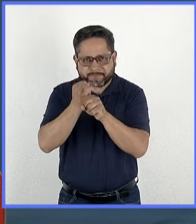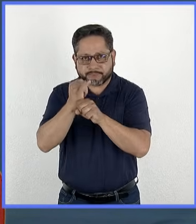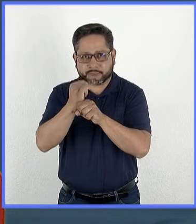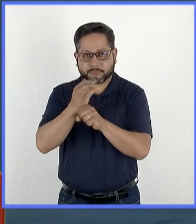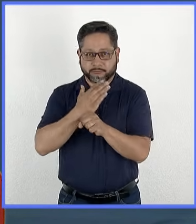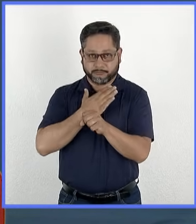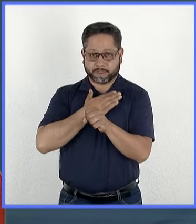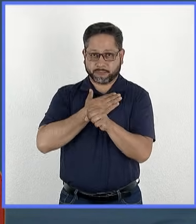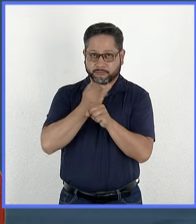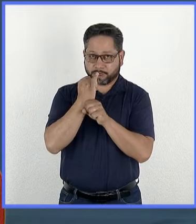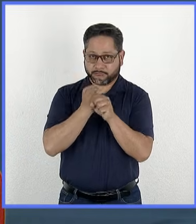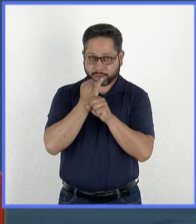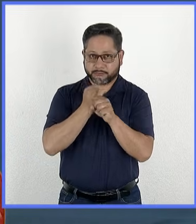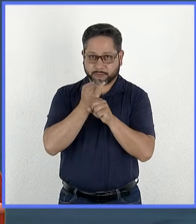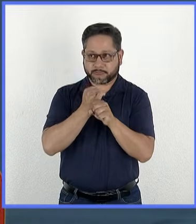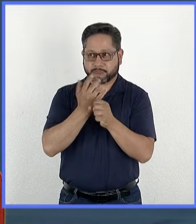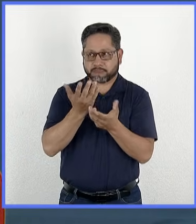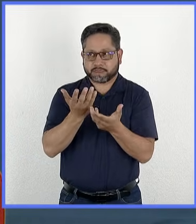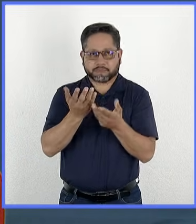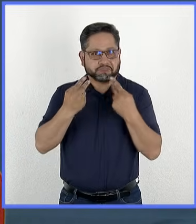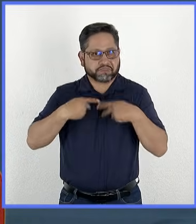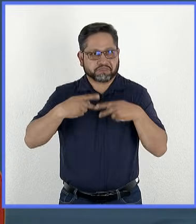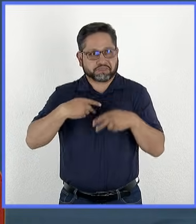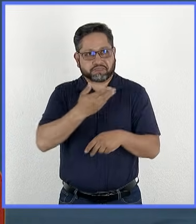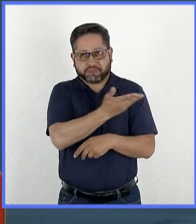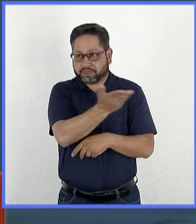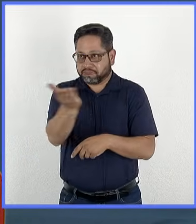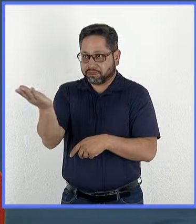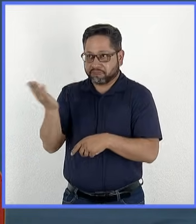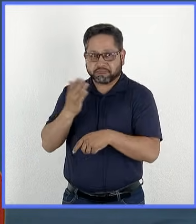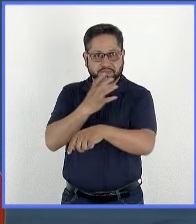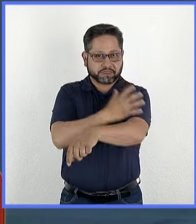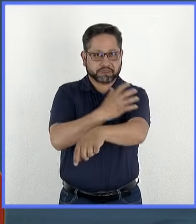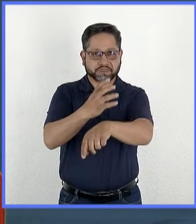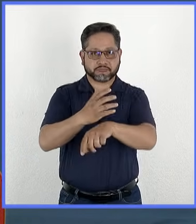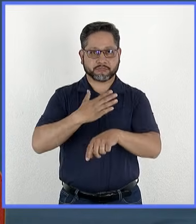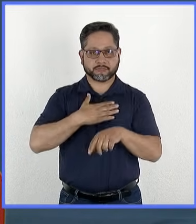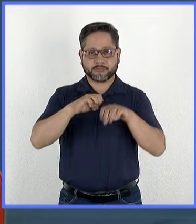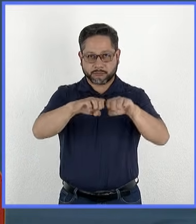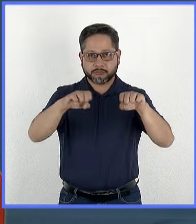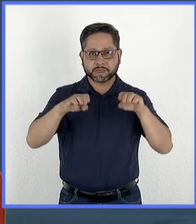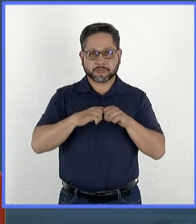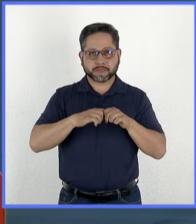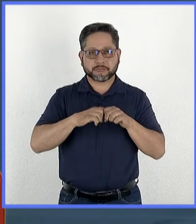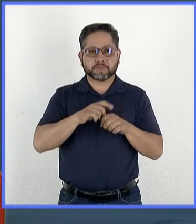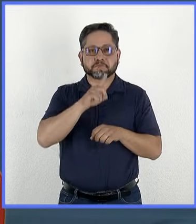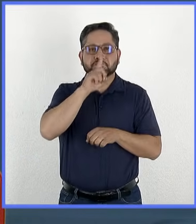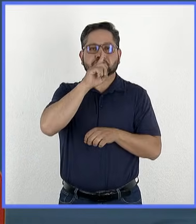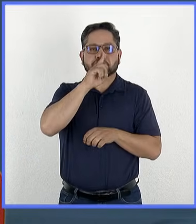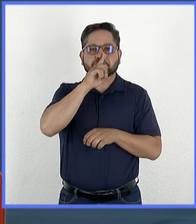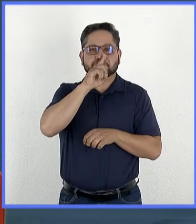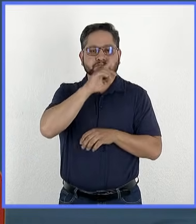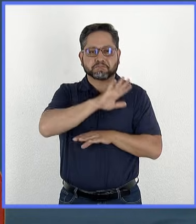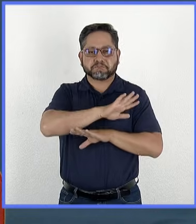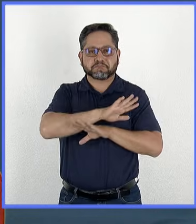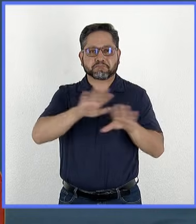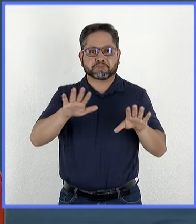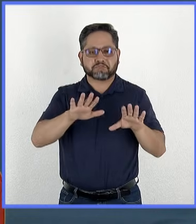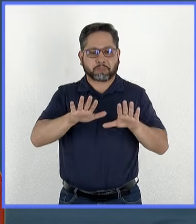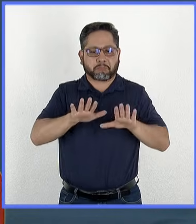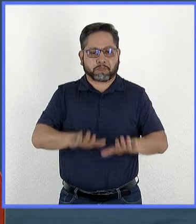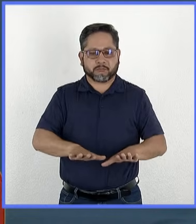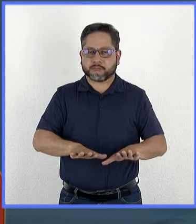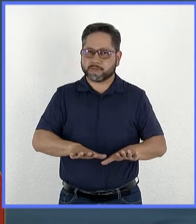mi trabajo de investigación y el de las personas que me acompañan en mi grupo de trabajo no se quede guardado en el cajón, que tenga